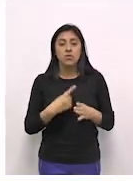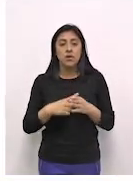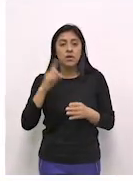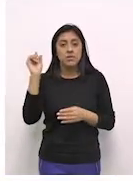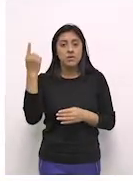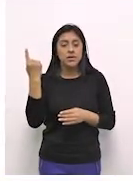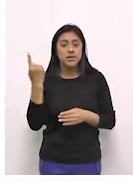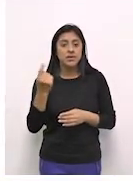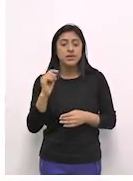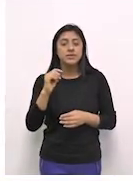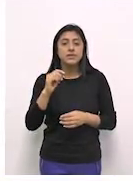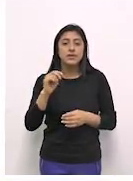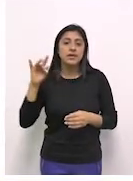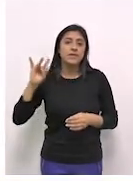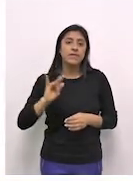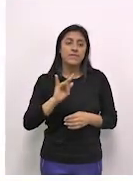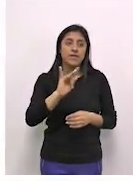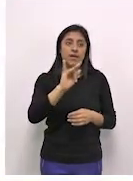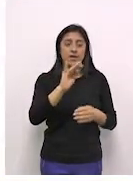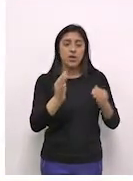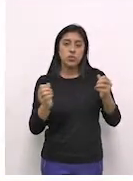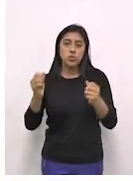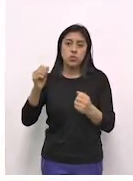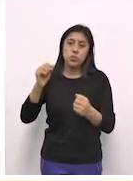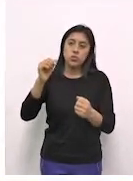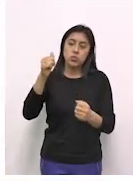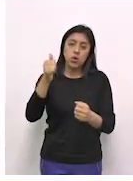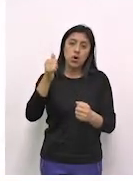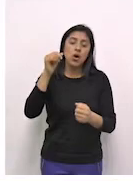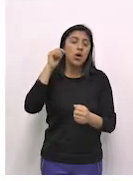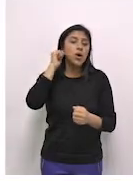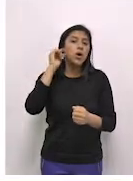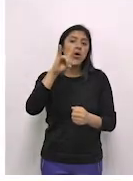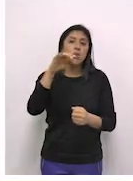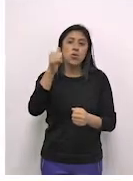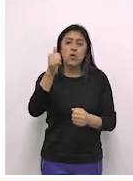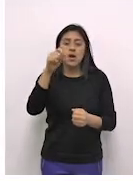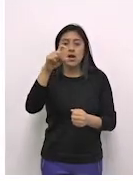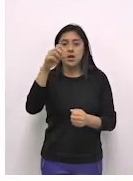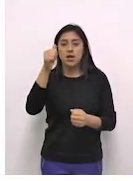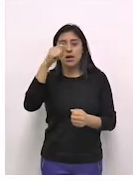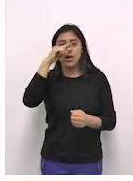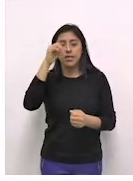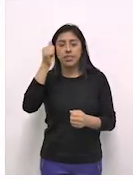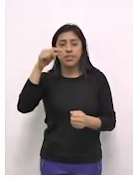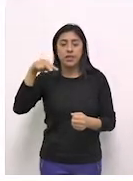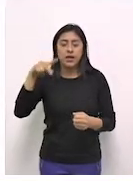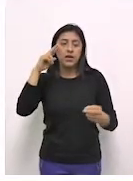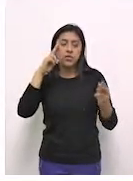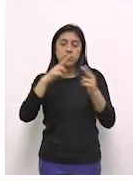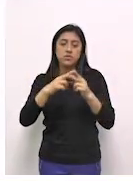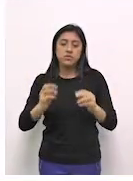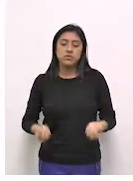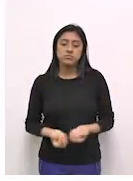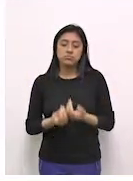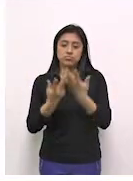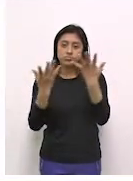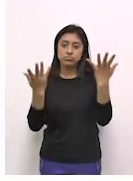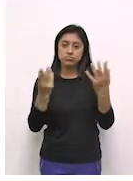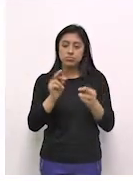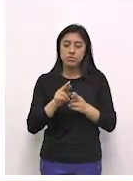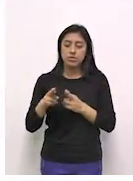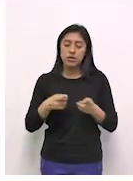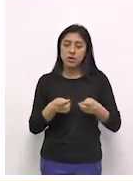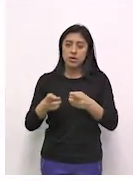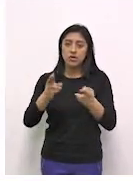Uno que más me gustó fue cuando la primera vez que fui a Huacatán, Huehuetenango, porque ahí conocí el nacimiento